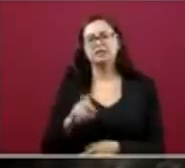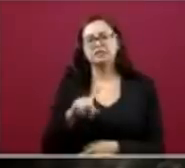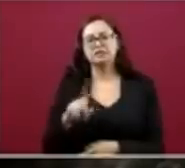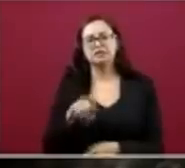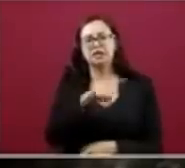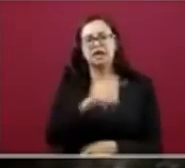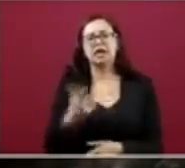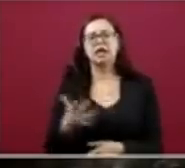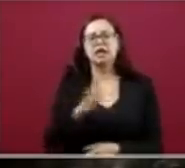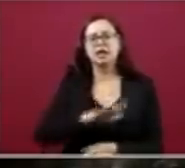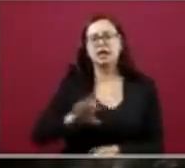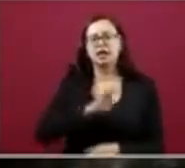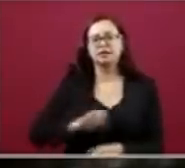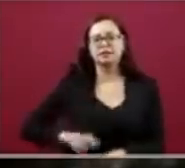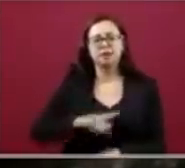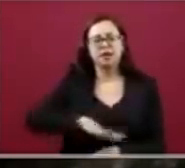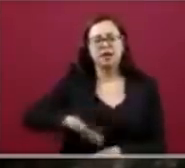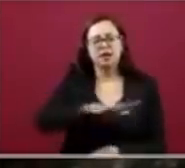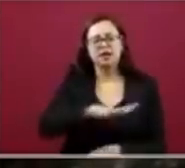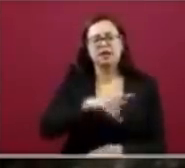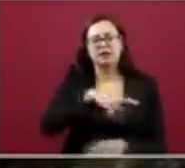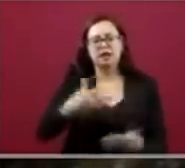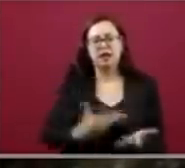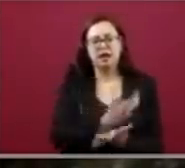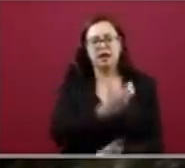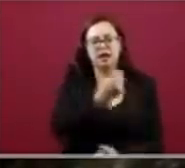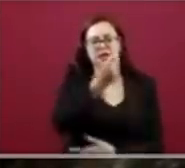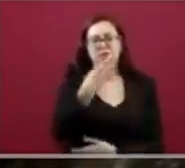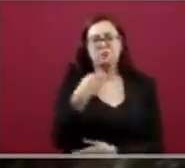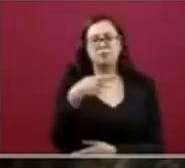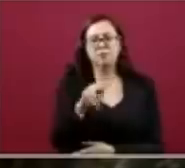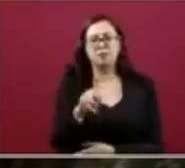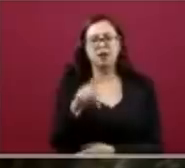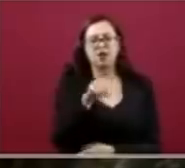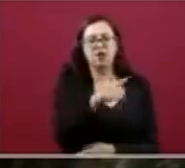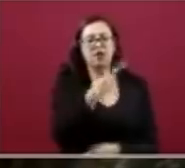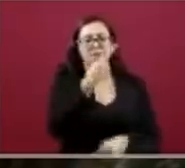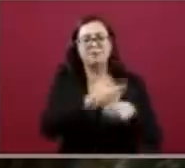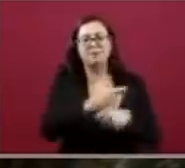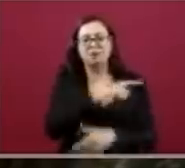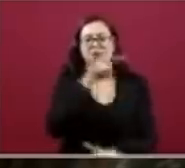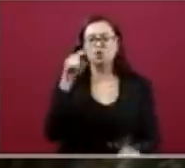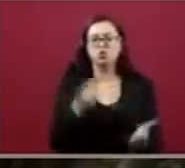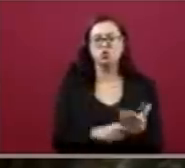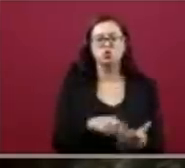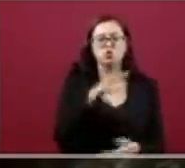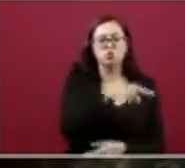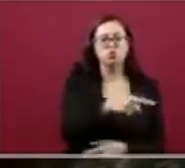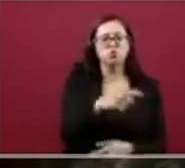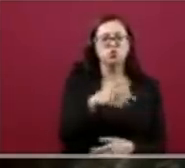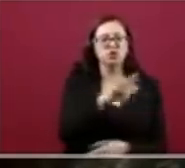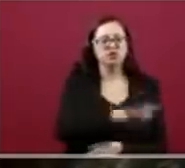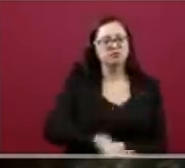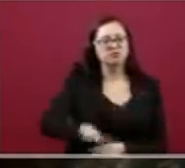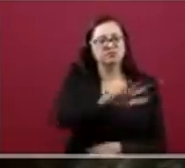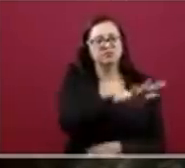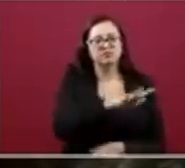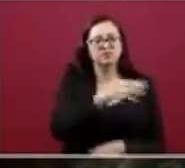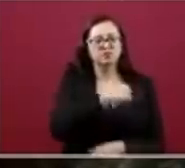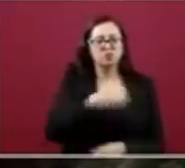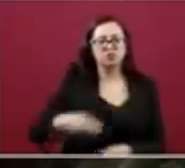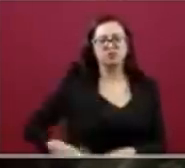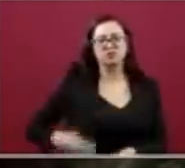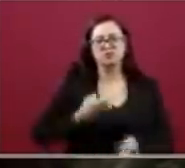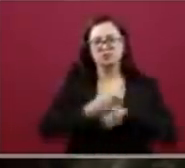por su arrastre, presidente, pero tiene el nada honroso primer lugar en feminicidios este